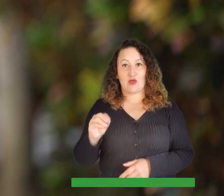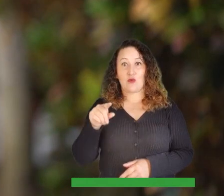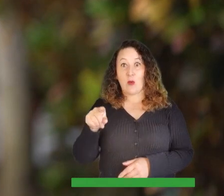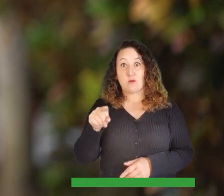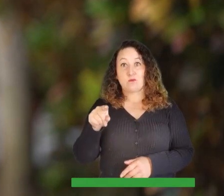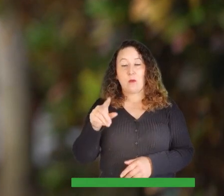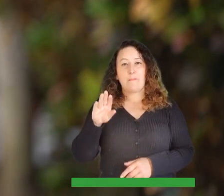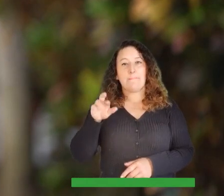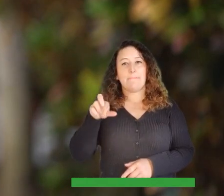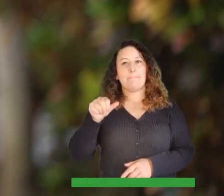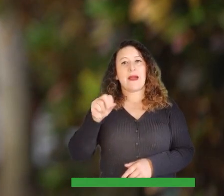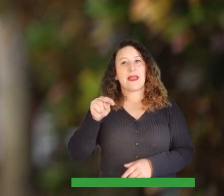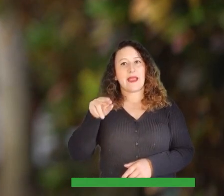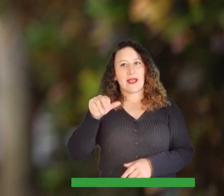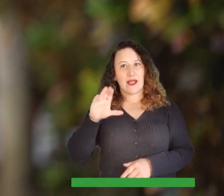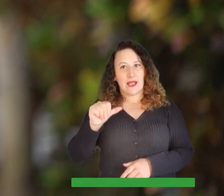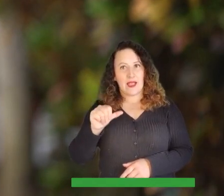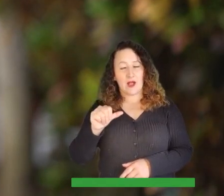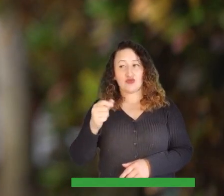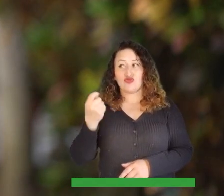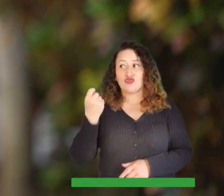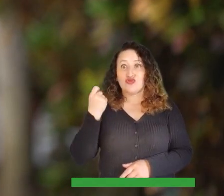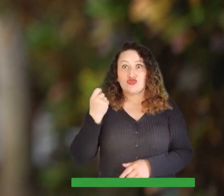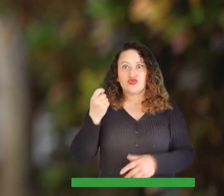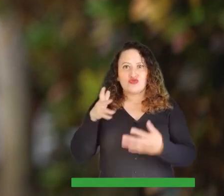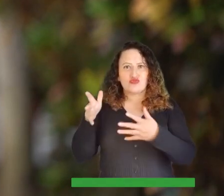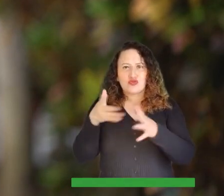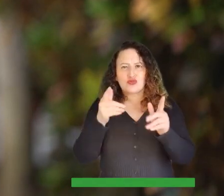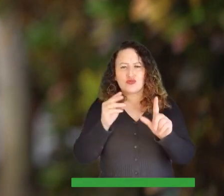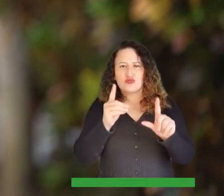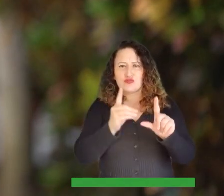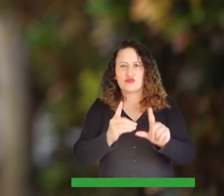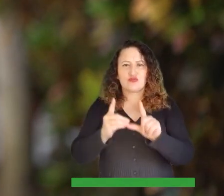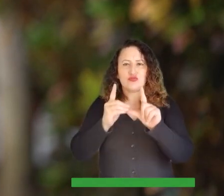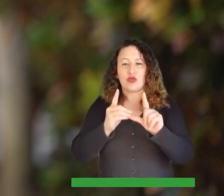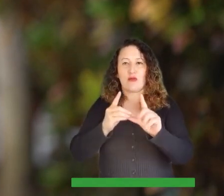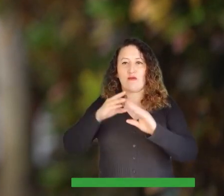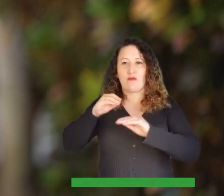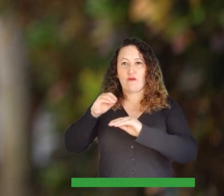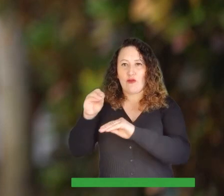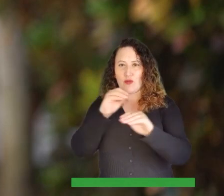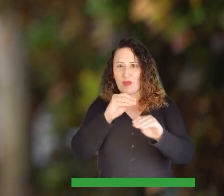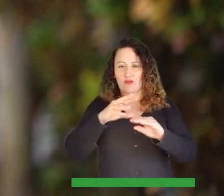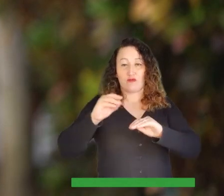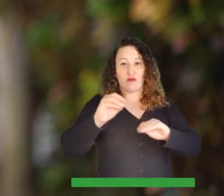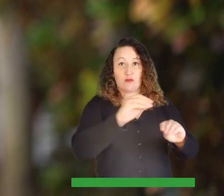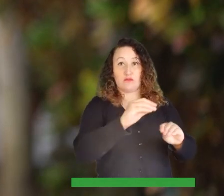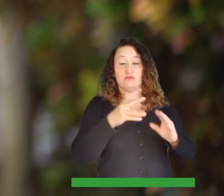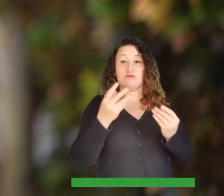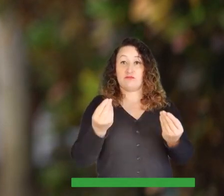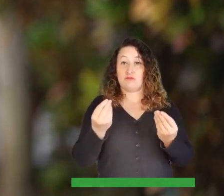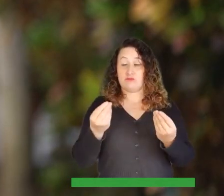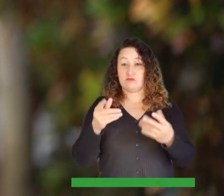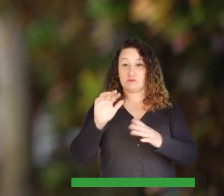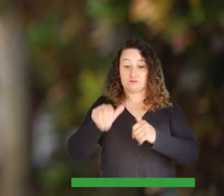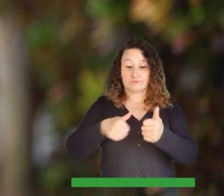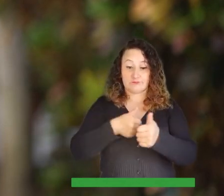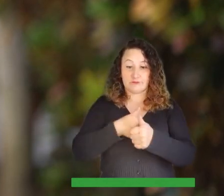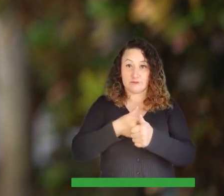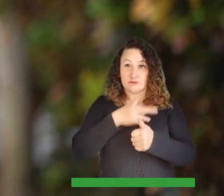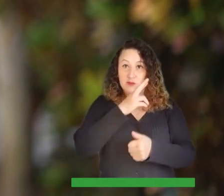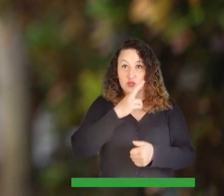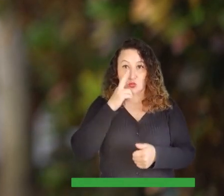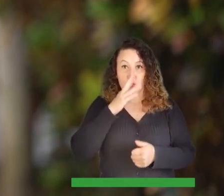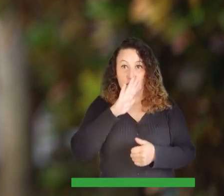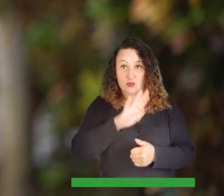en donde recientemente se desarrolló el diplomado denominado Formador de Formadores, Ser Facilitador para la Asistencia en Entornos